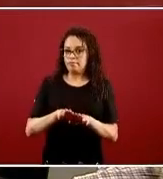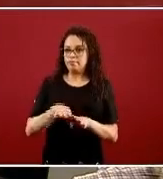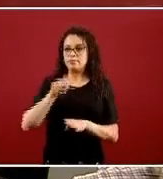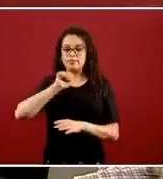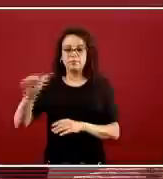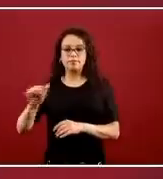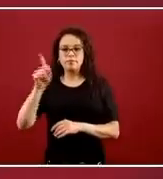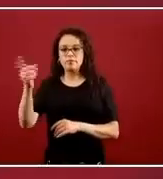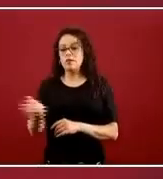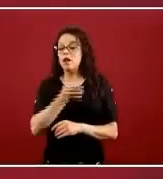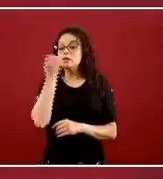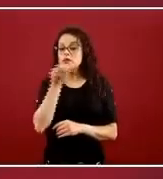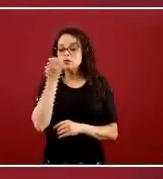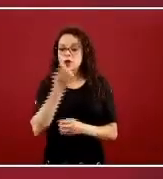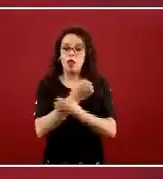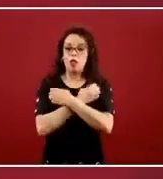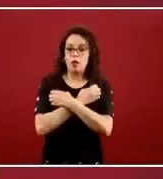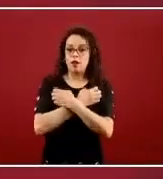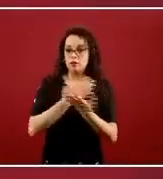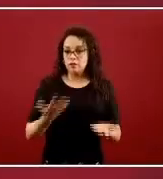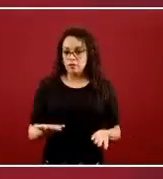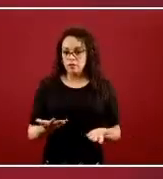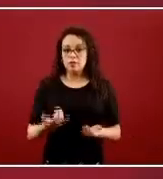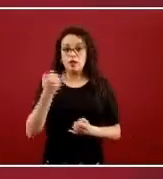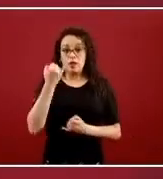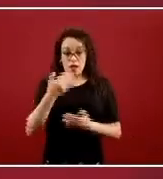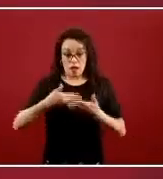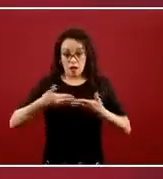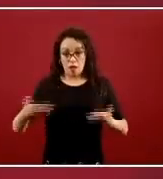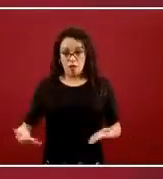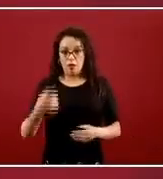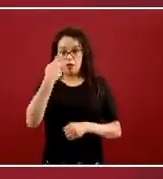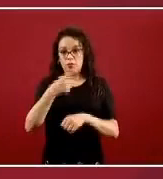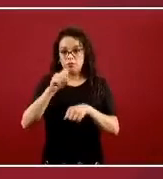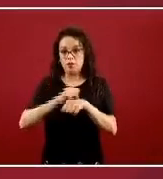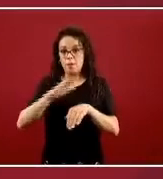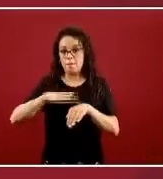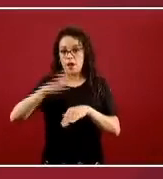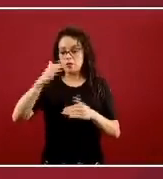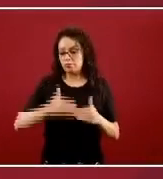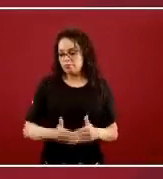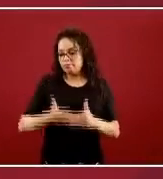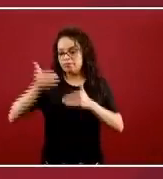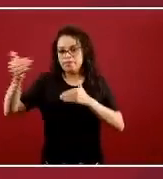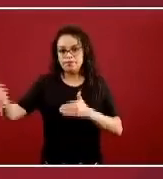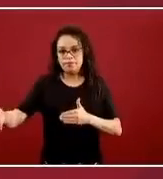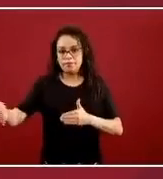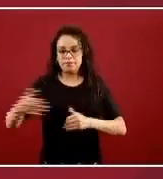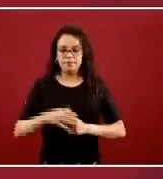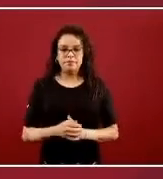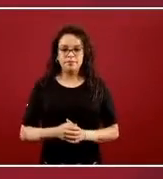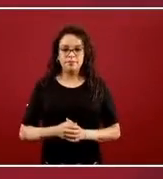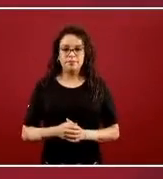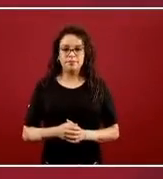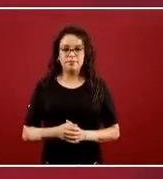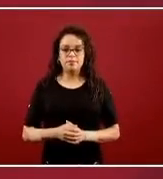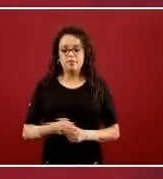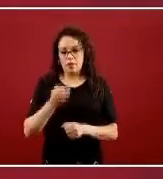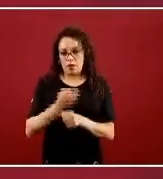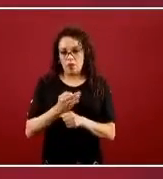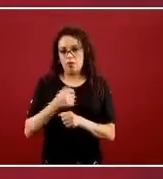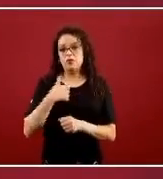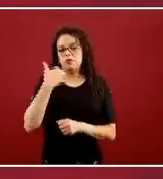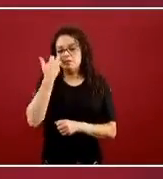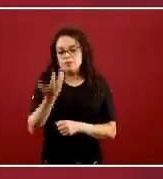escolar, que ahora se extiende además una semana más. Y aquí quiero destacar la oportunidad que hemos